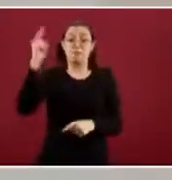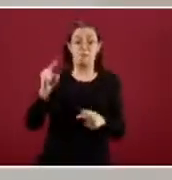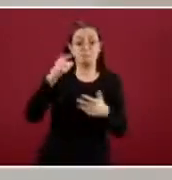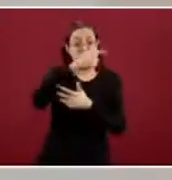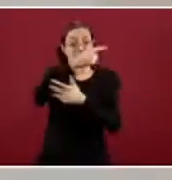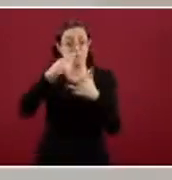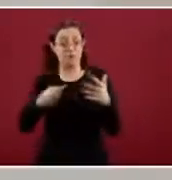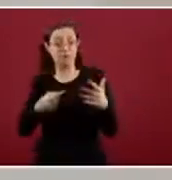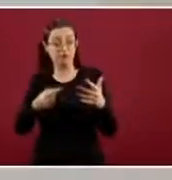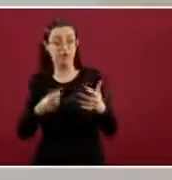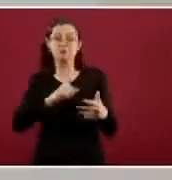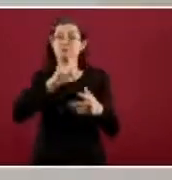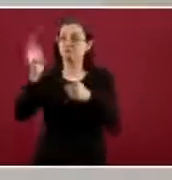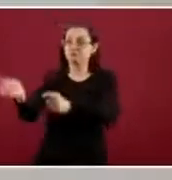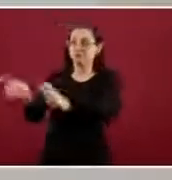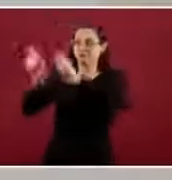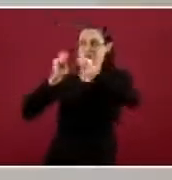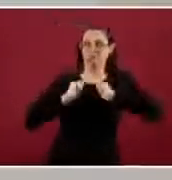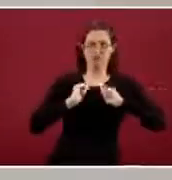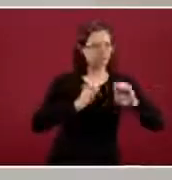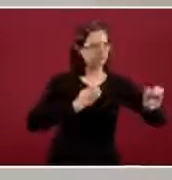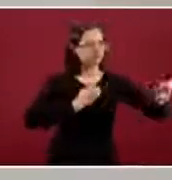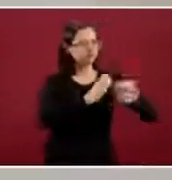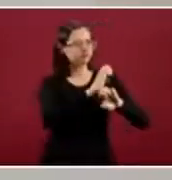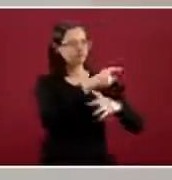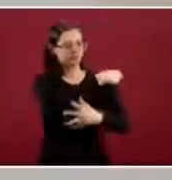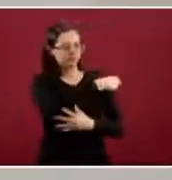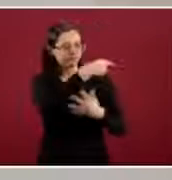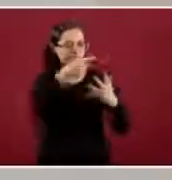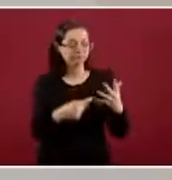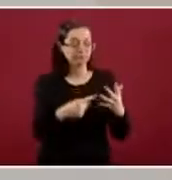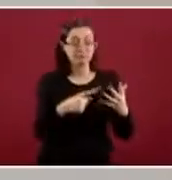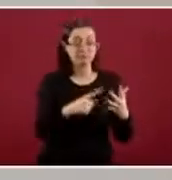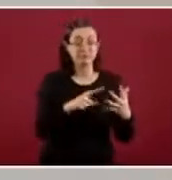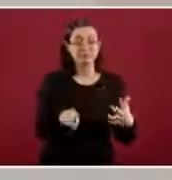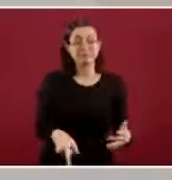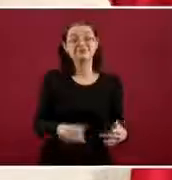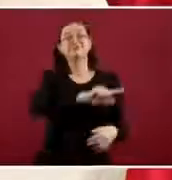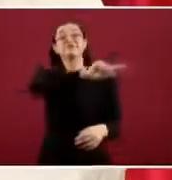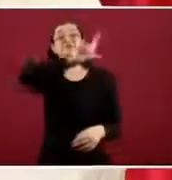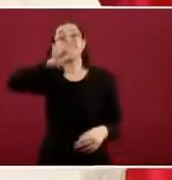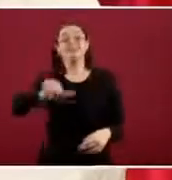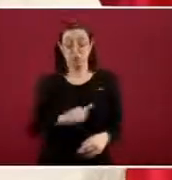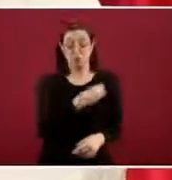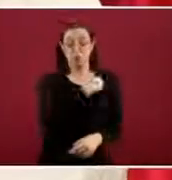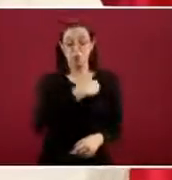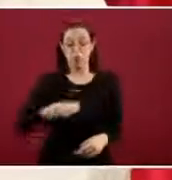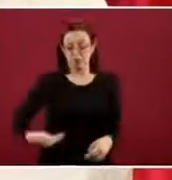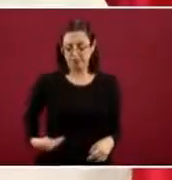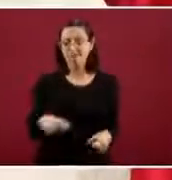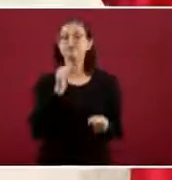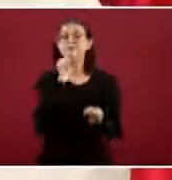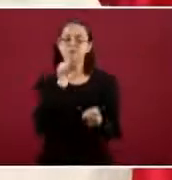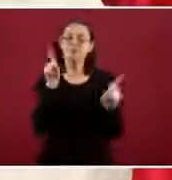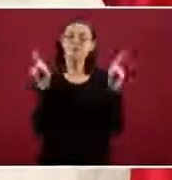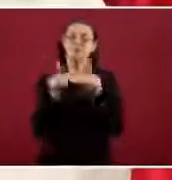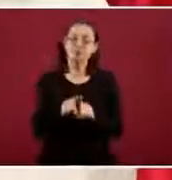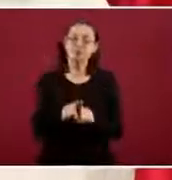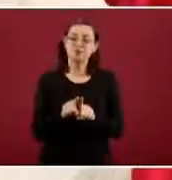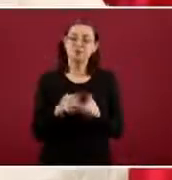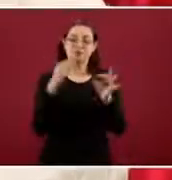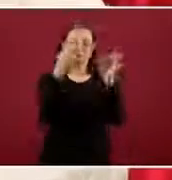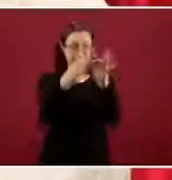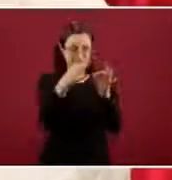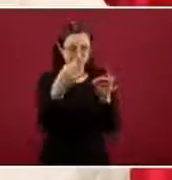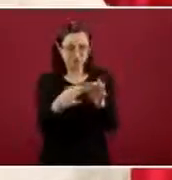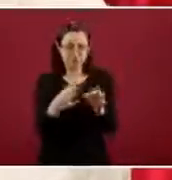nivel estatal. Y a su vez, los gobiernos municipales tienen todo un tramo de responsabilidad para que las medidas se